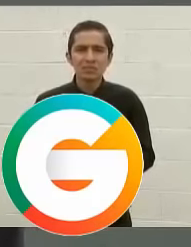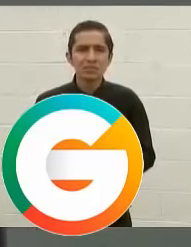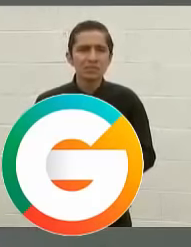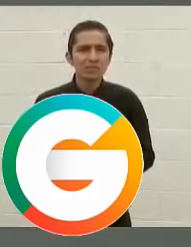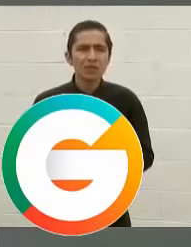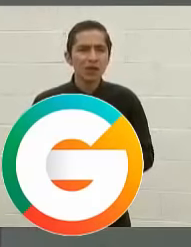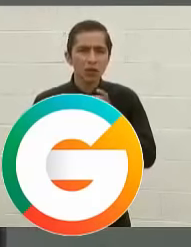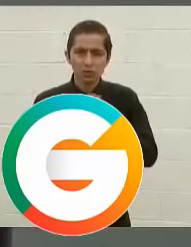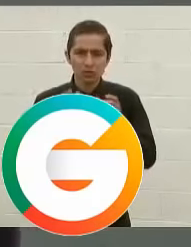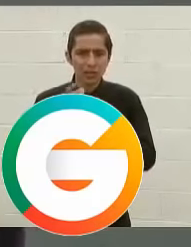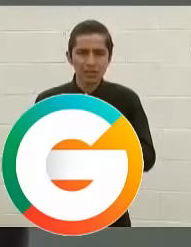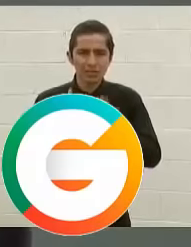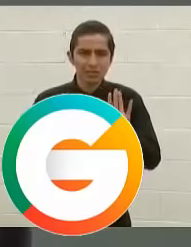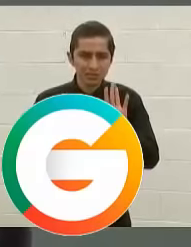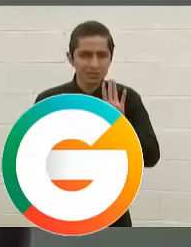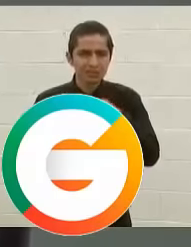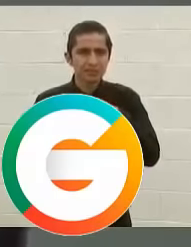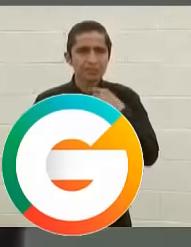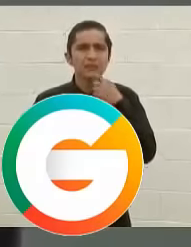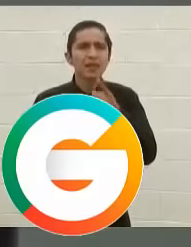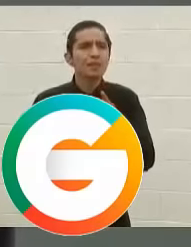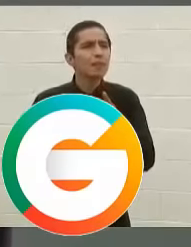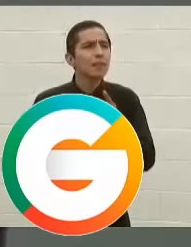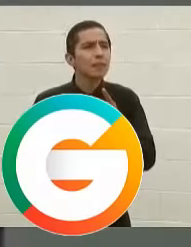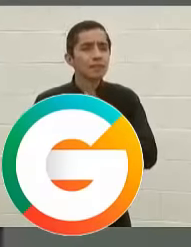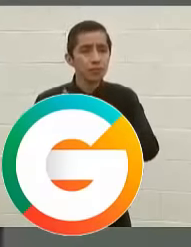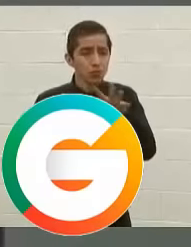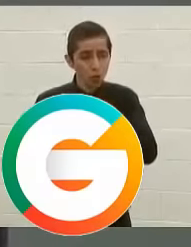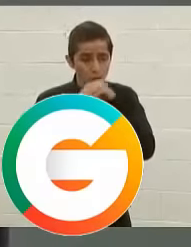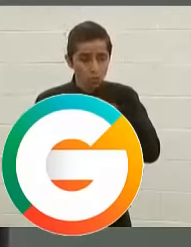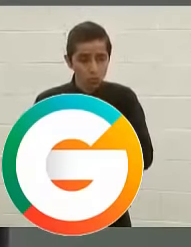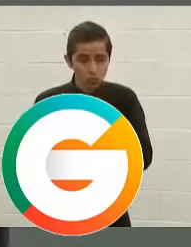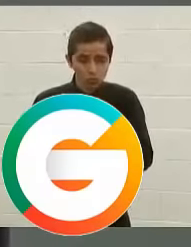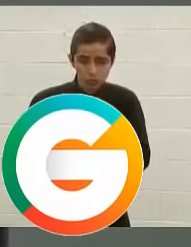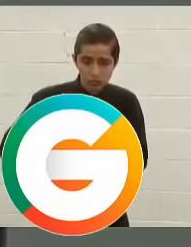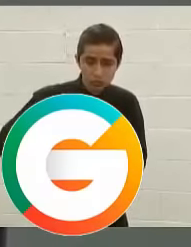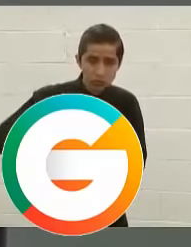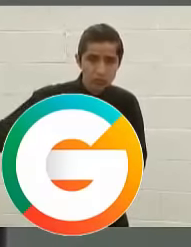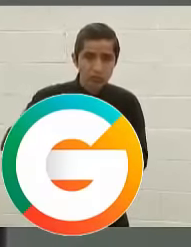un par de cosas. Primeramente, que todos los elementos